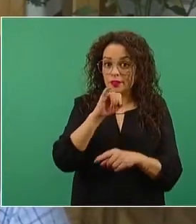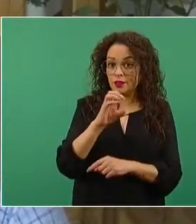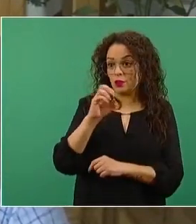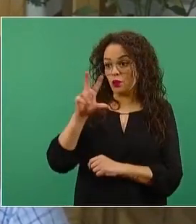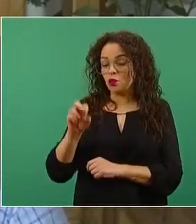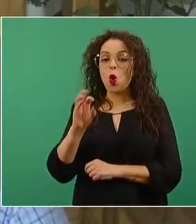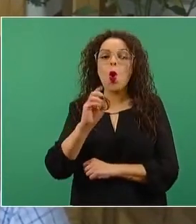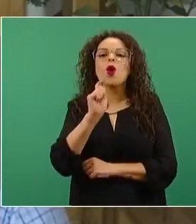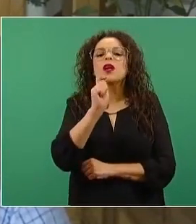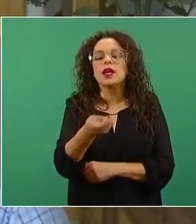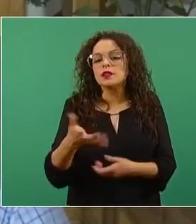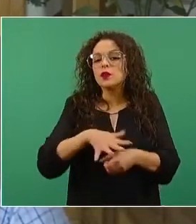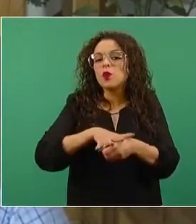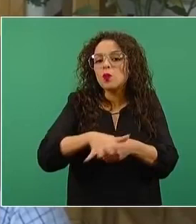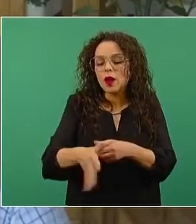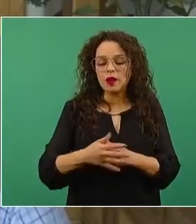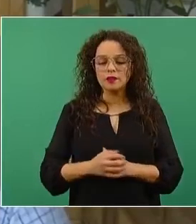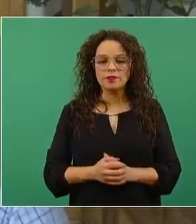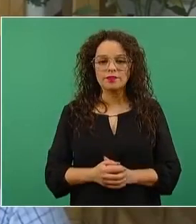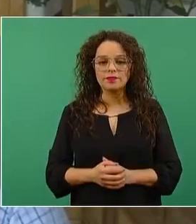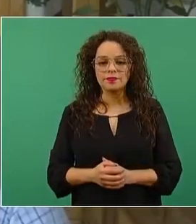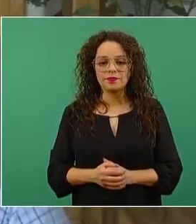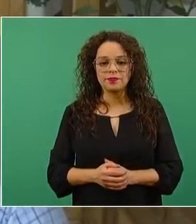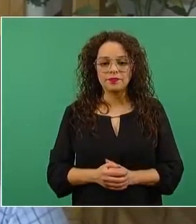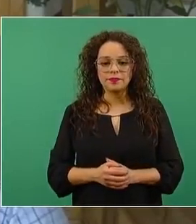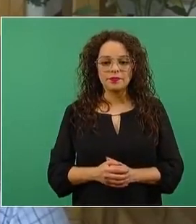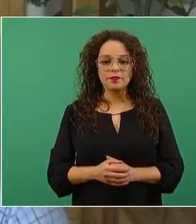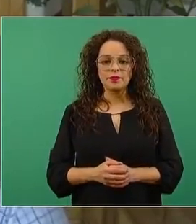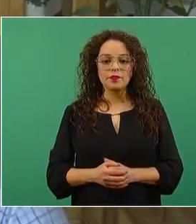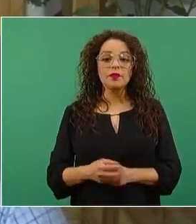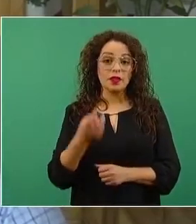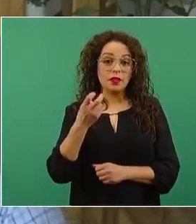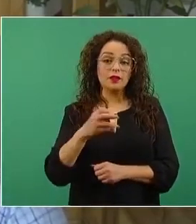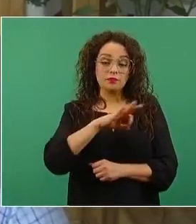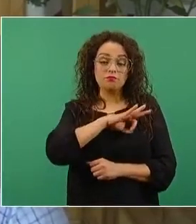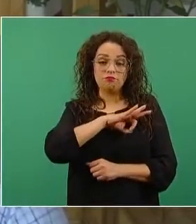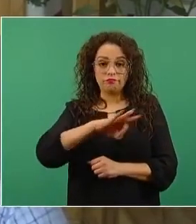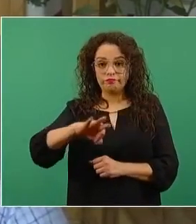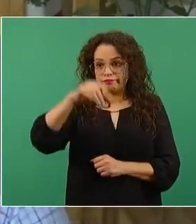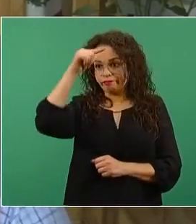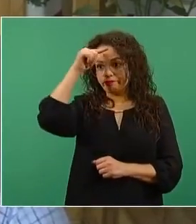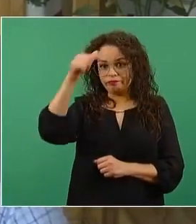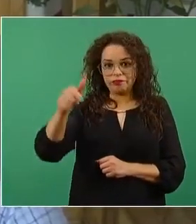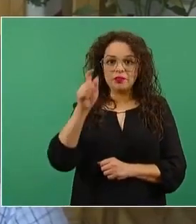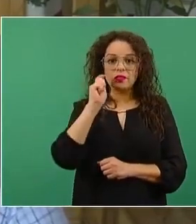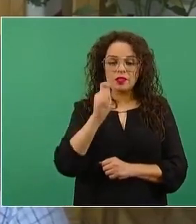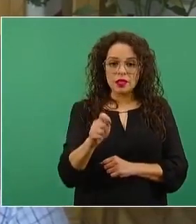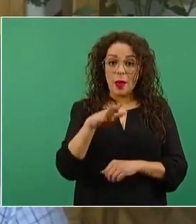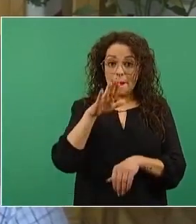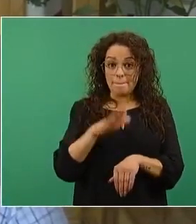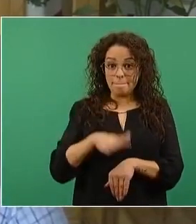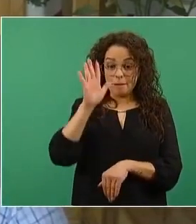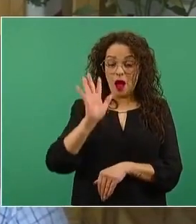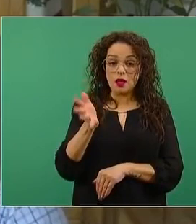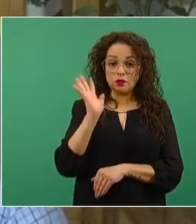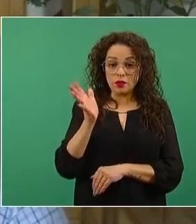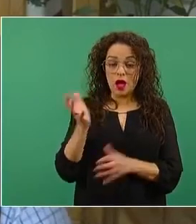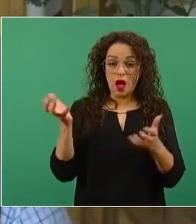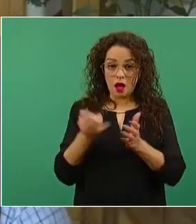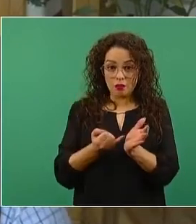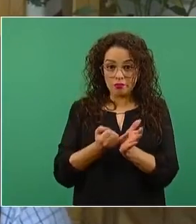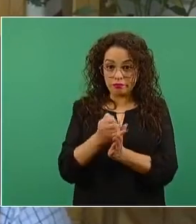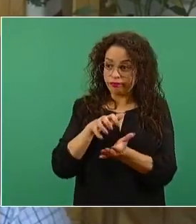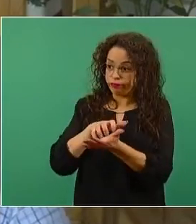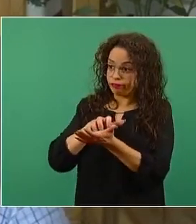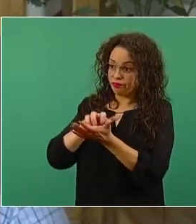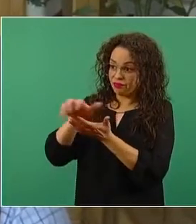está dictaminando. Por lo mismo también podemos entonces notar que la gran mayoría de las dictaminaciones que hasta el momento se han llevado a cabo, que sería